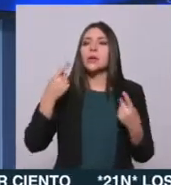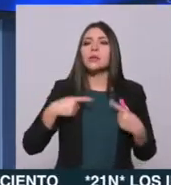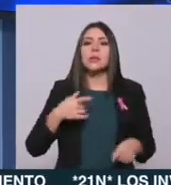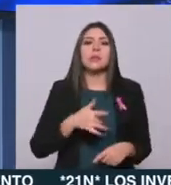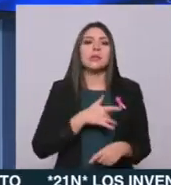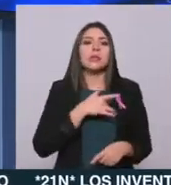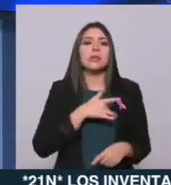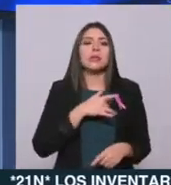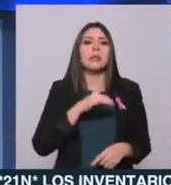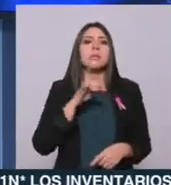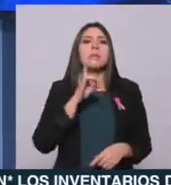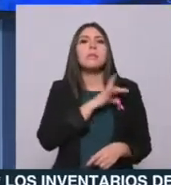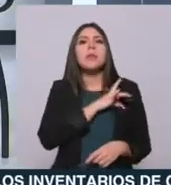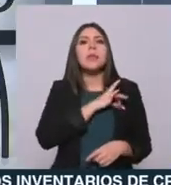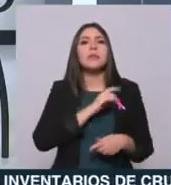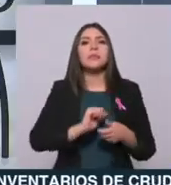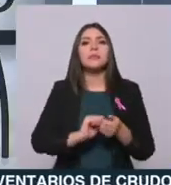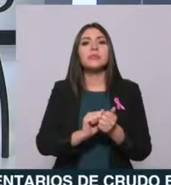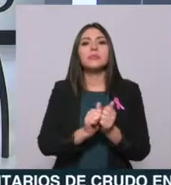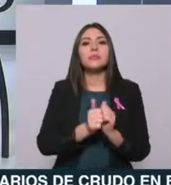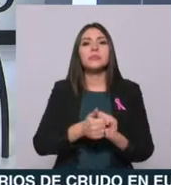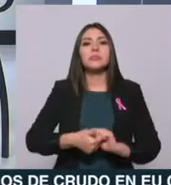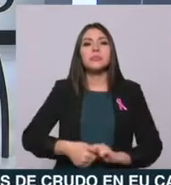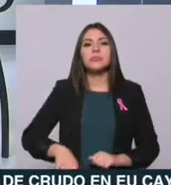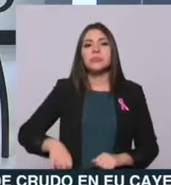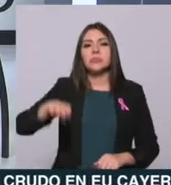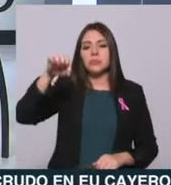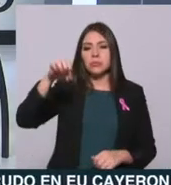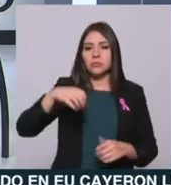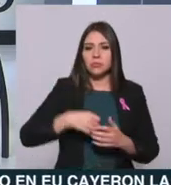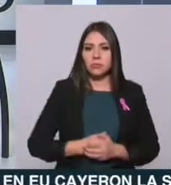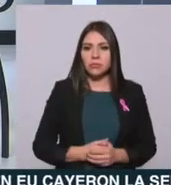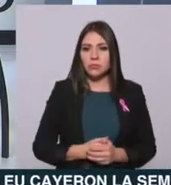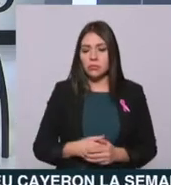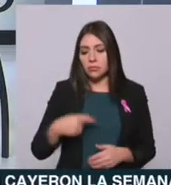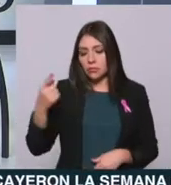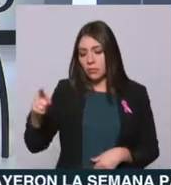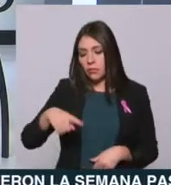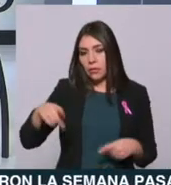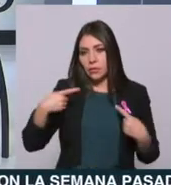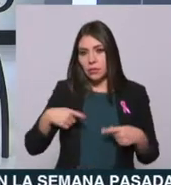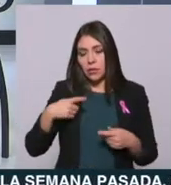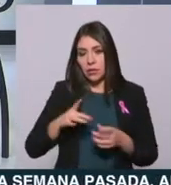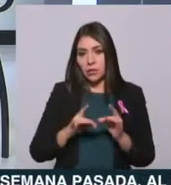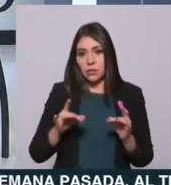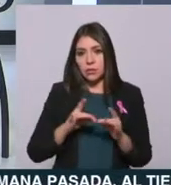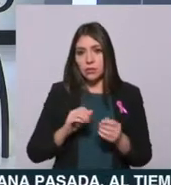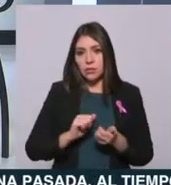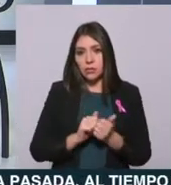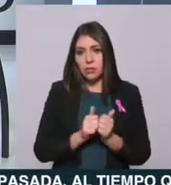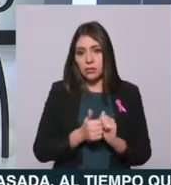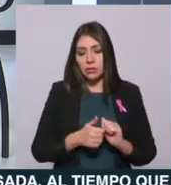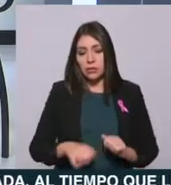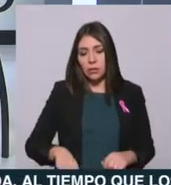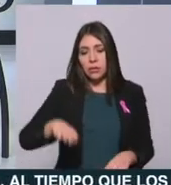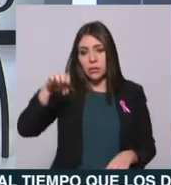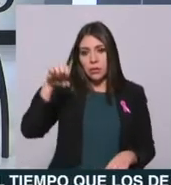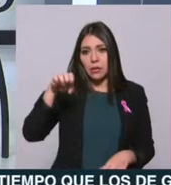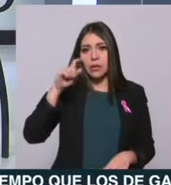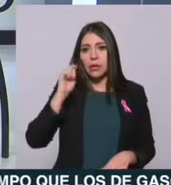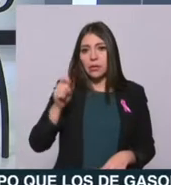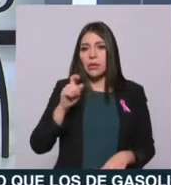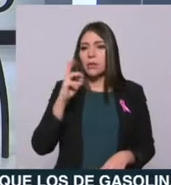a envejecer. ¿Cómo quitar este estereotipo y explicarle a la sociedad que envejecer pues es muy digno y también es